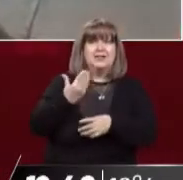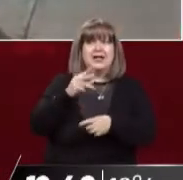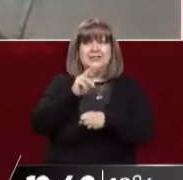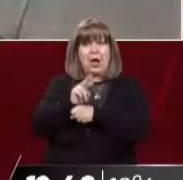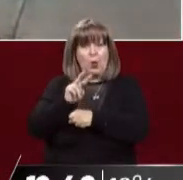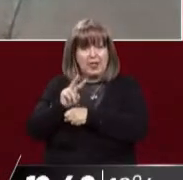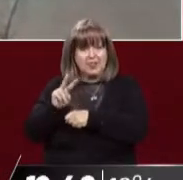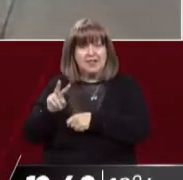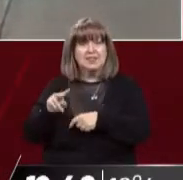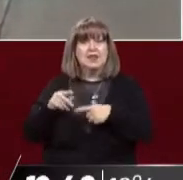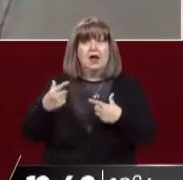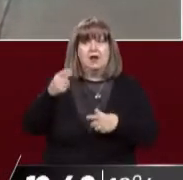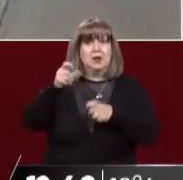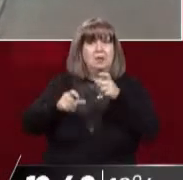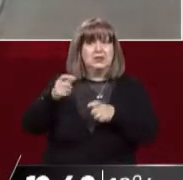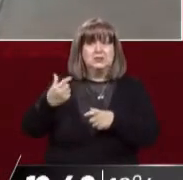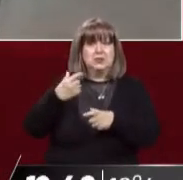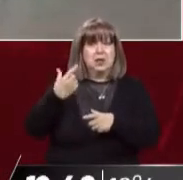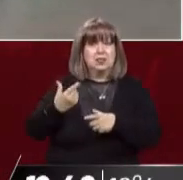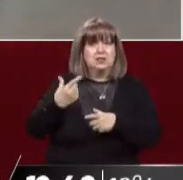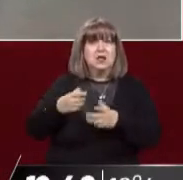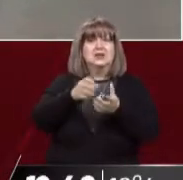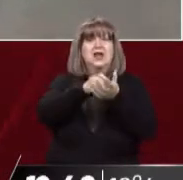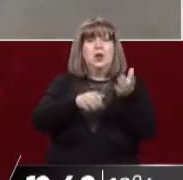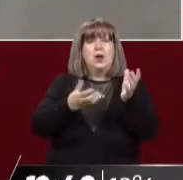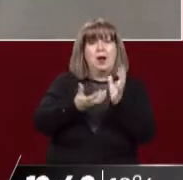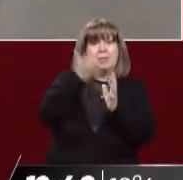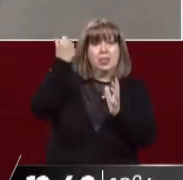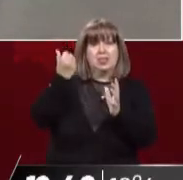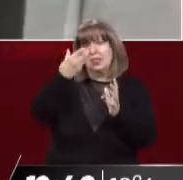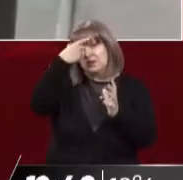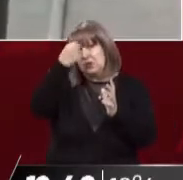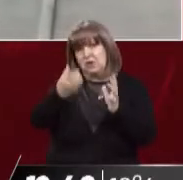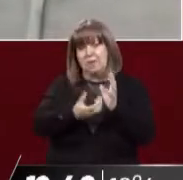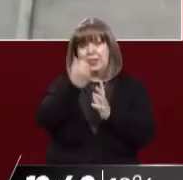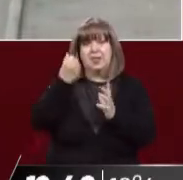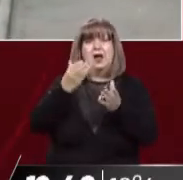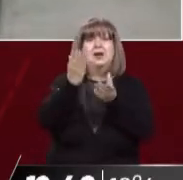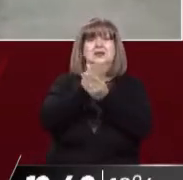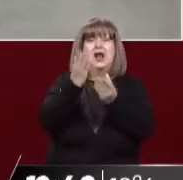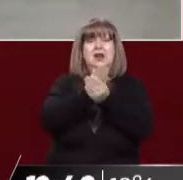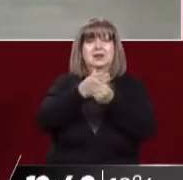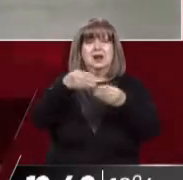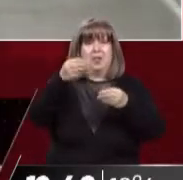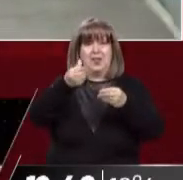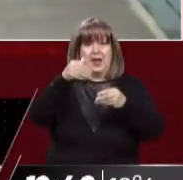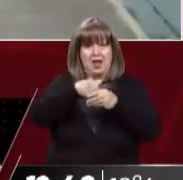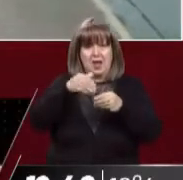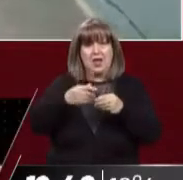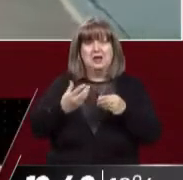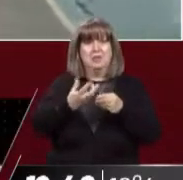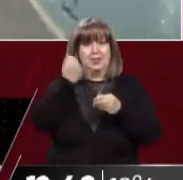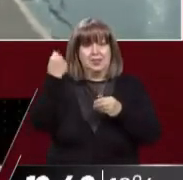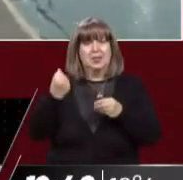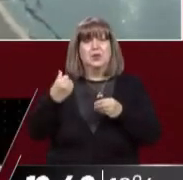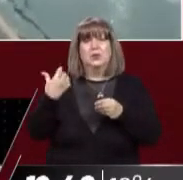que están dispuestos a matar a una persona por un celular y lo que le vas a robar a un chofer de micro. Sí. ¿Cuánta plata le vas a robar? Y estás contando tres